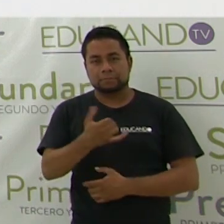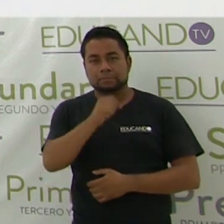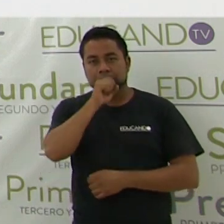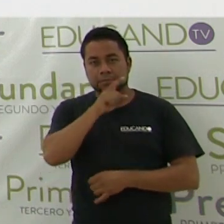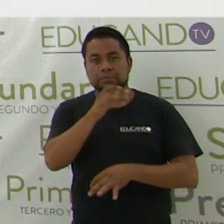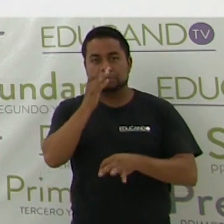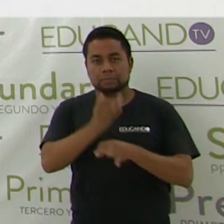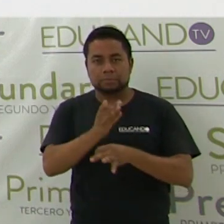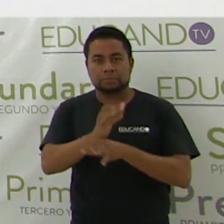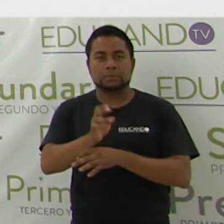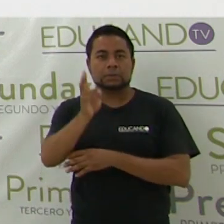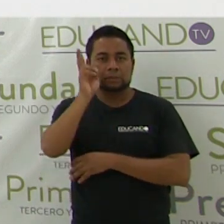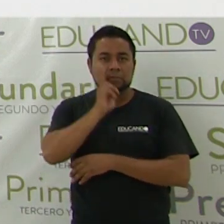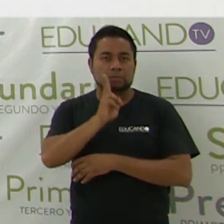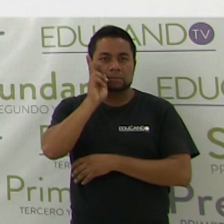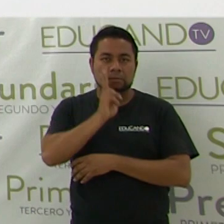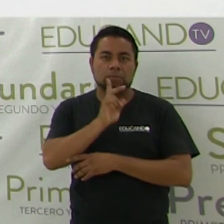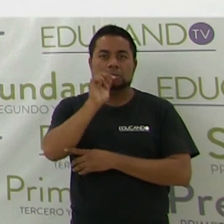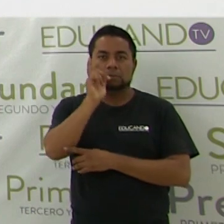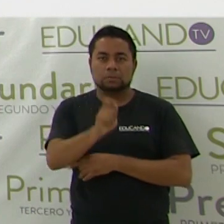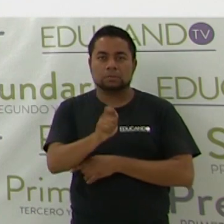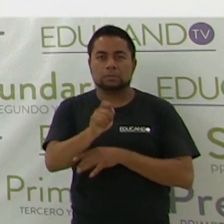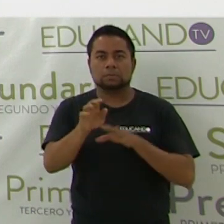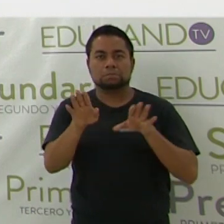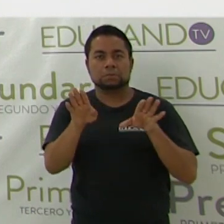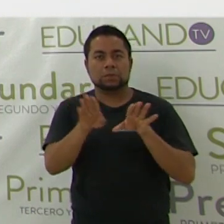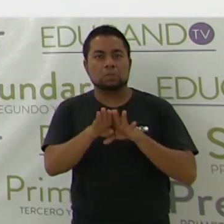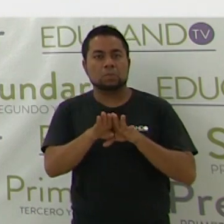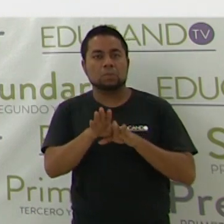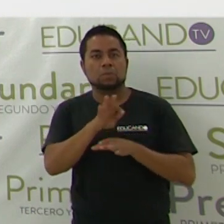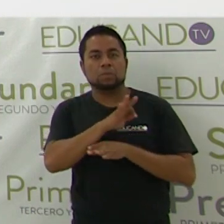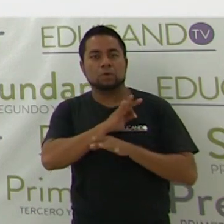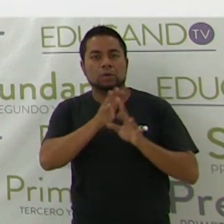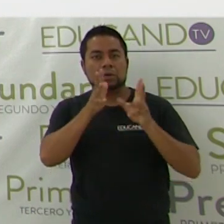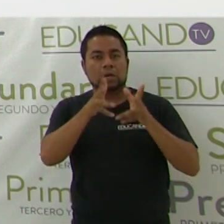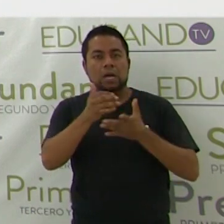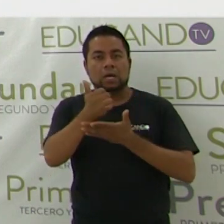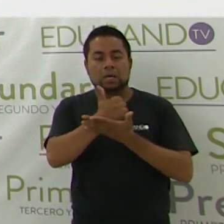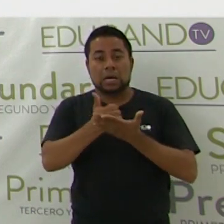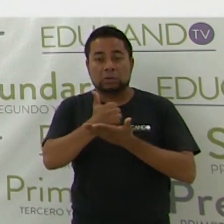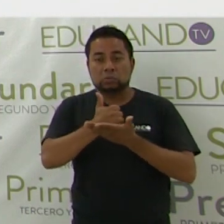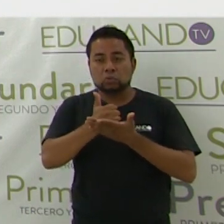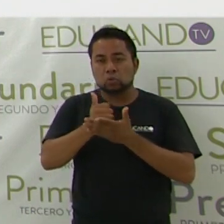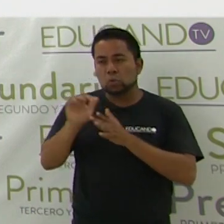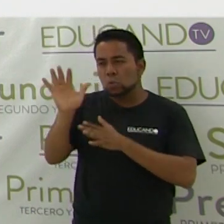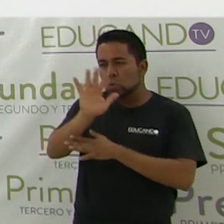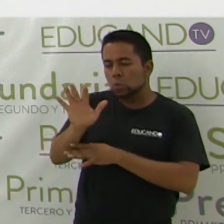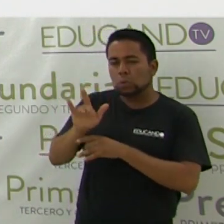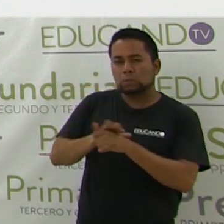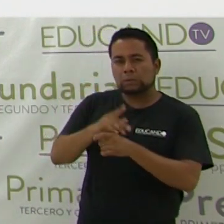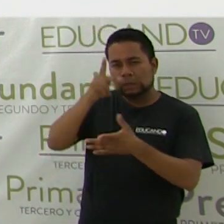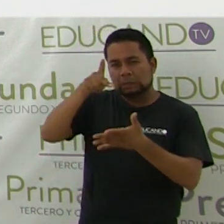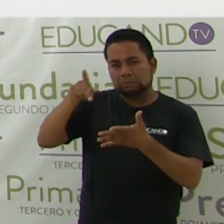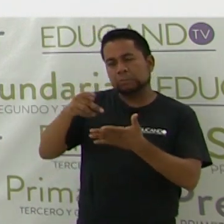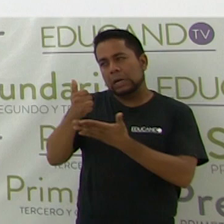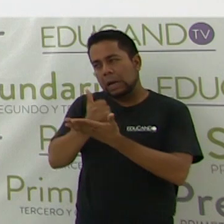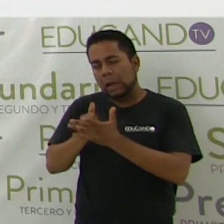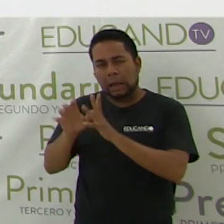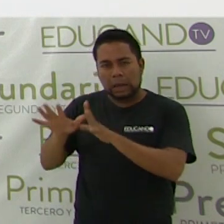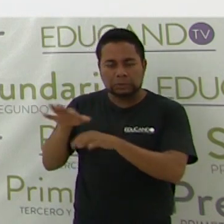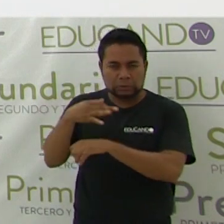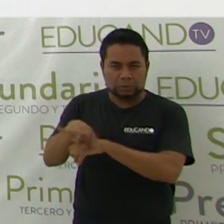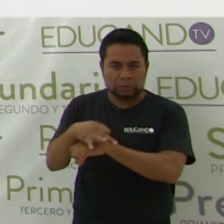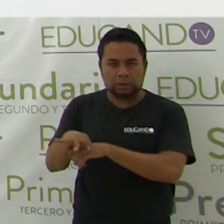entonces, va a quedar un poco azul porque el plumón era azul, pero